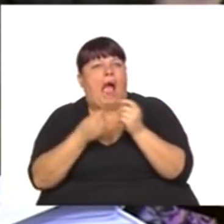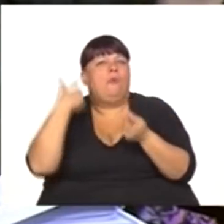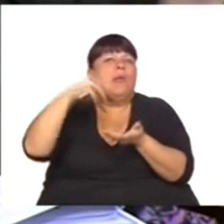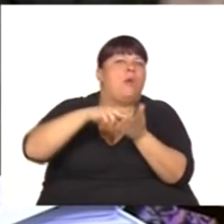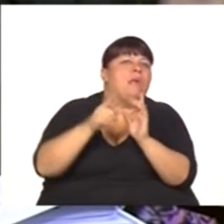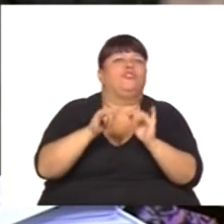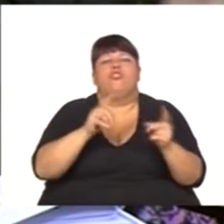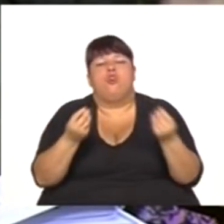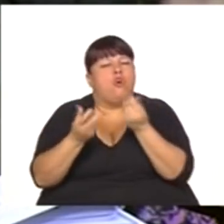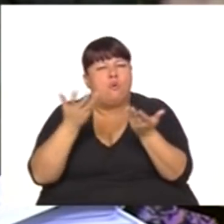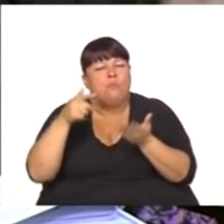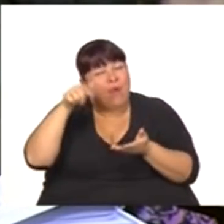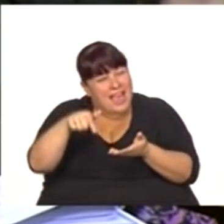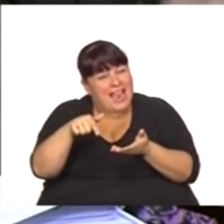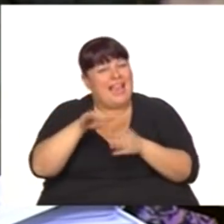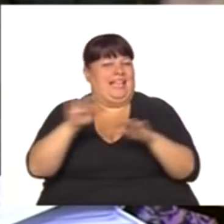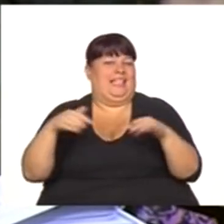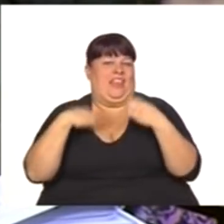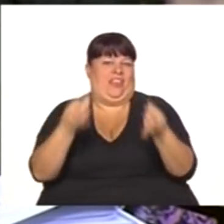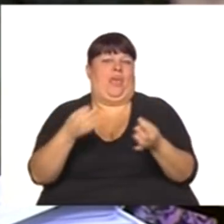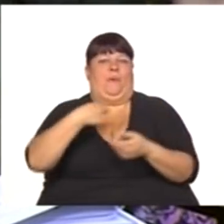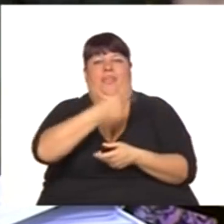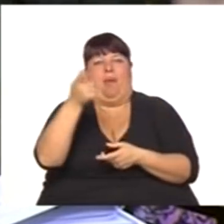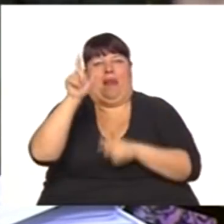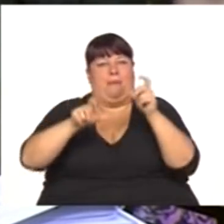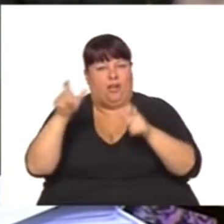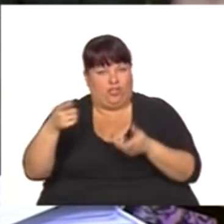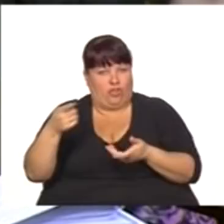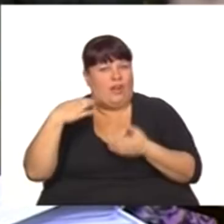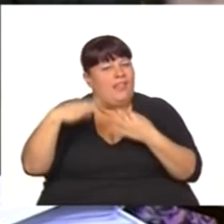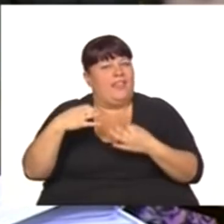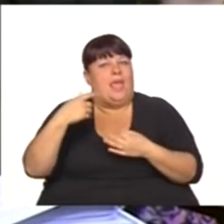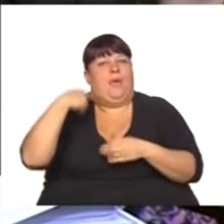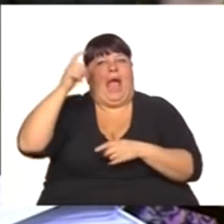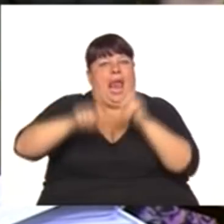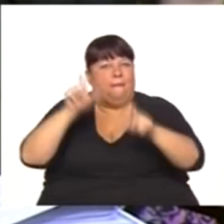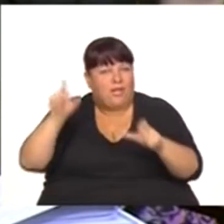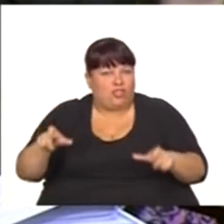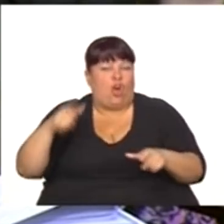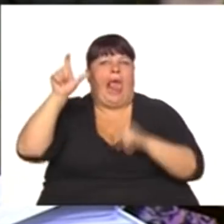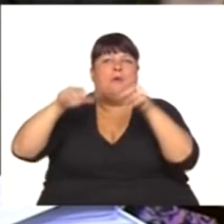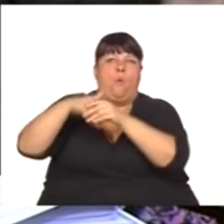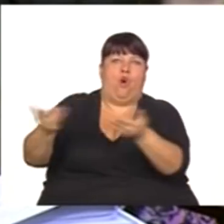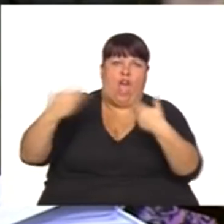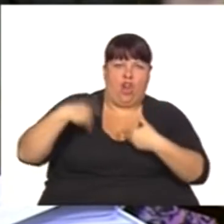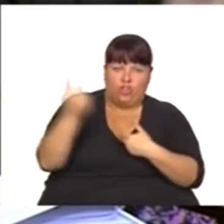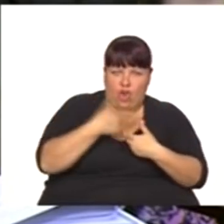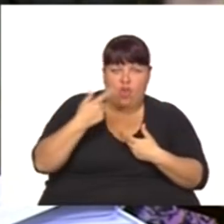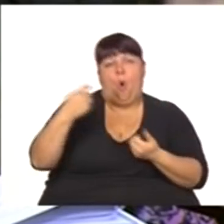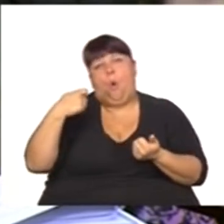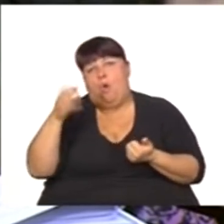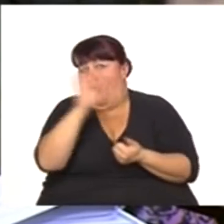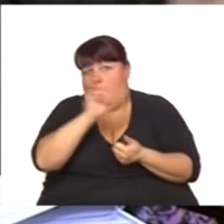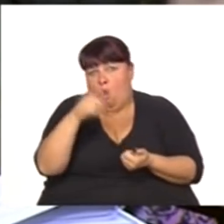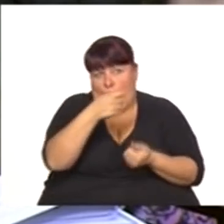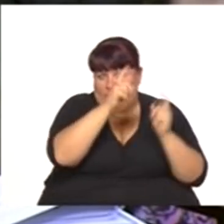estamos haciendo. Y ese es el estándar que le debemos a la sociedad, es el estándar que le debemos a nuestros ciudadanos, a nuestros votantes, sean jubilados